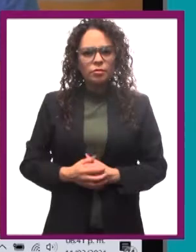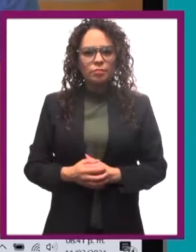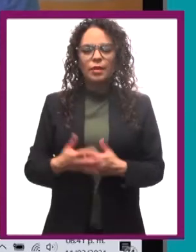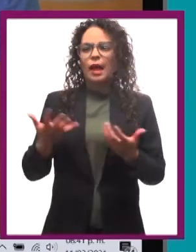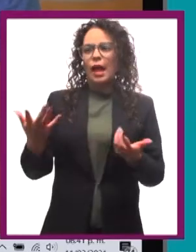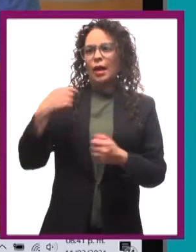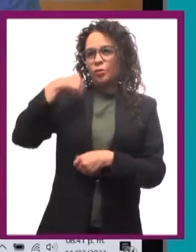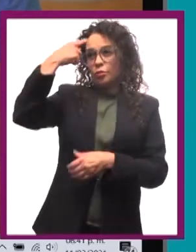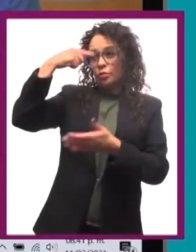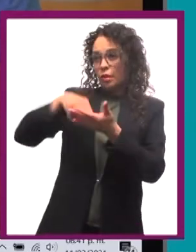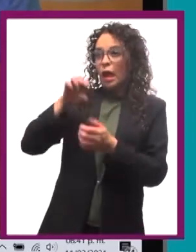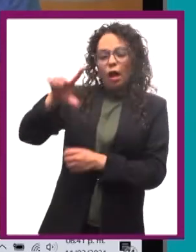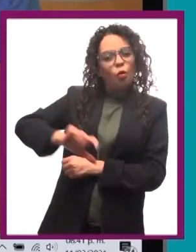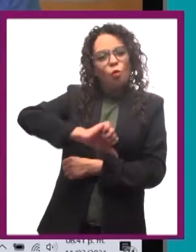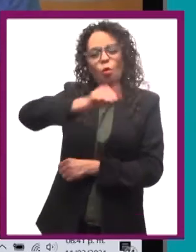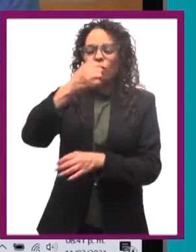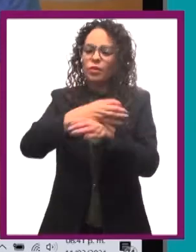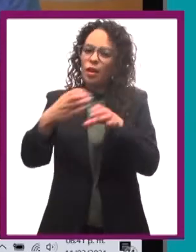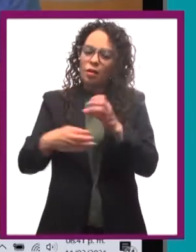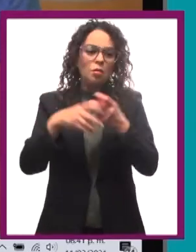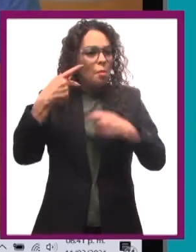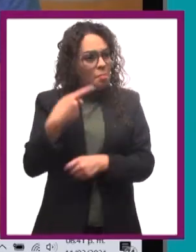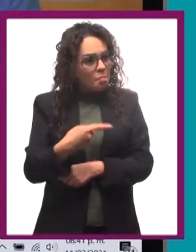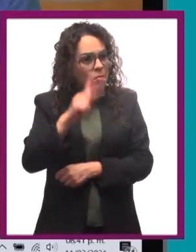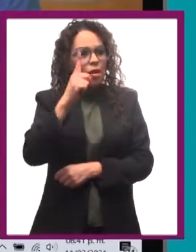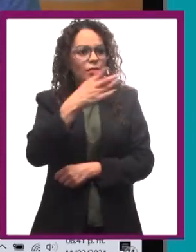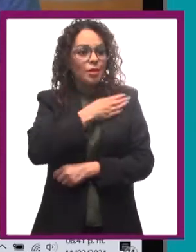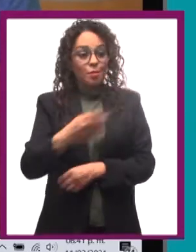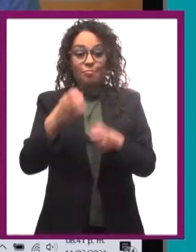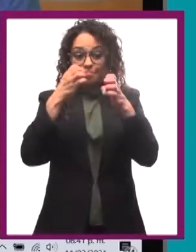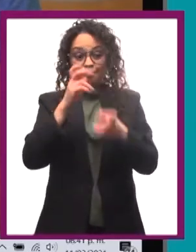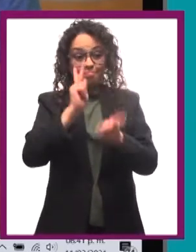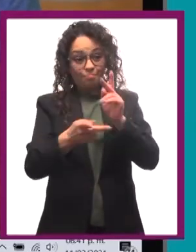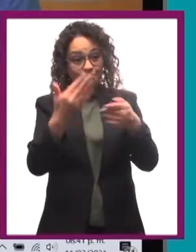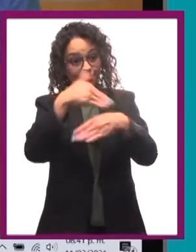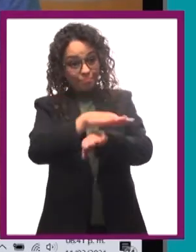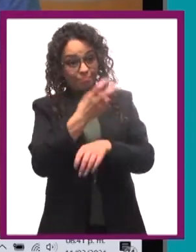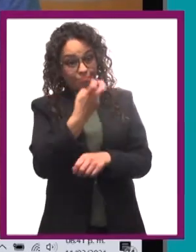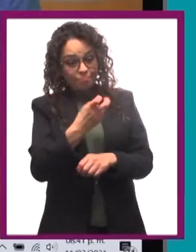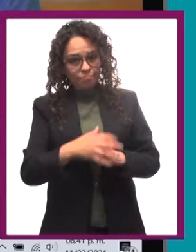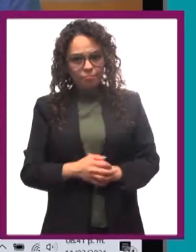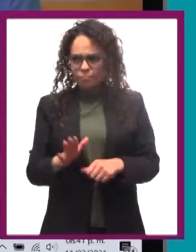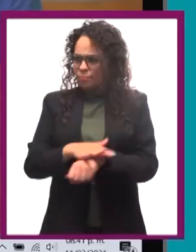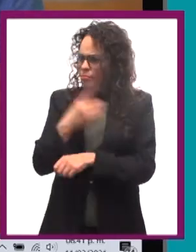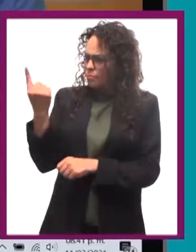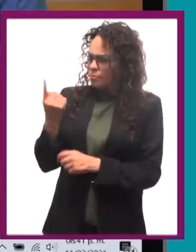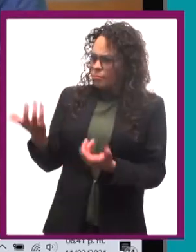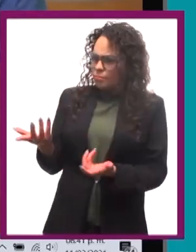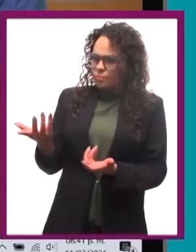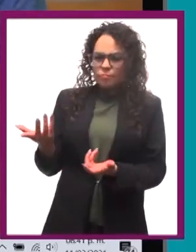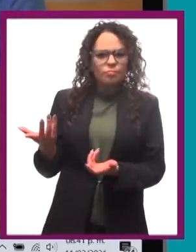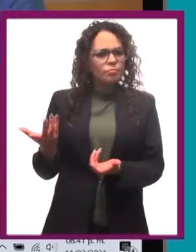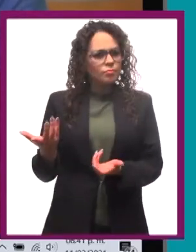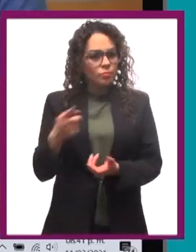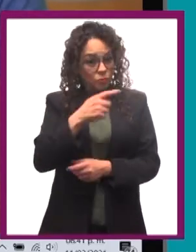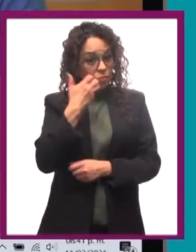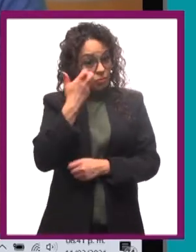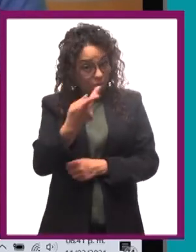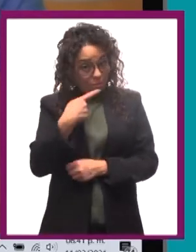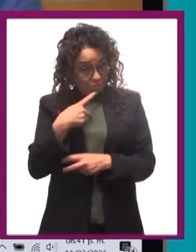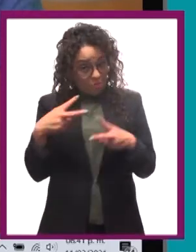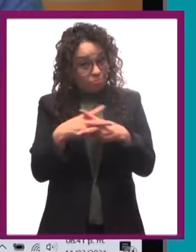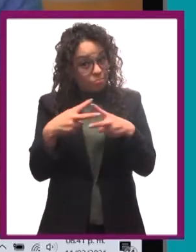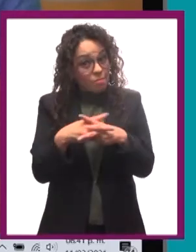Bueno, creo que él se refería a otra cosa. La verdad, pero qué bueno que estamos hablando de esto. ¿Por?